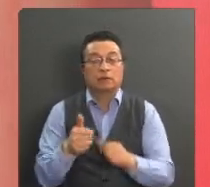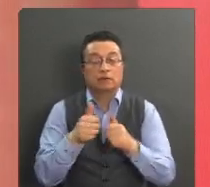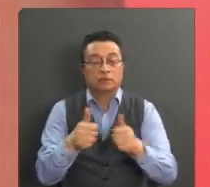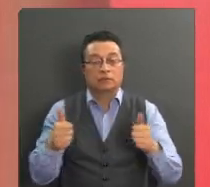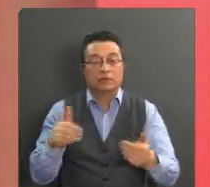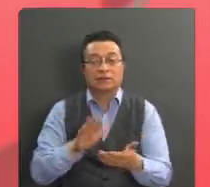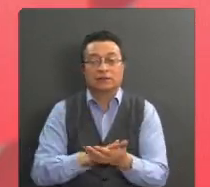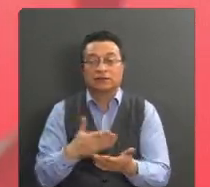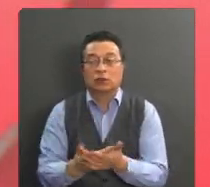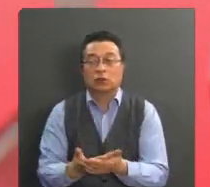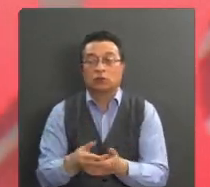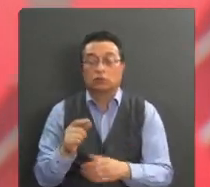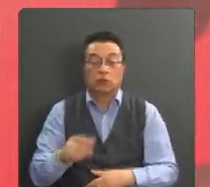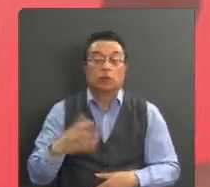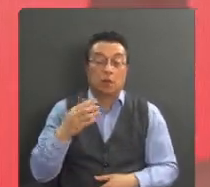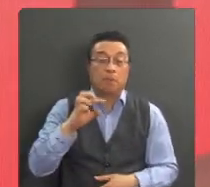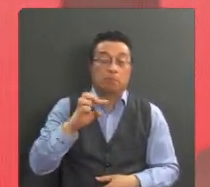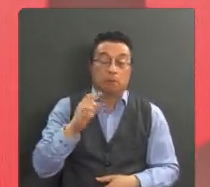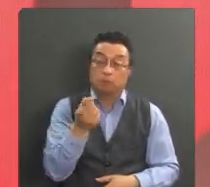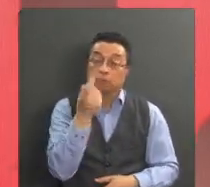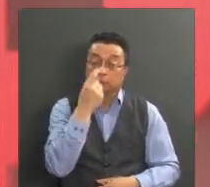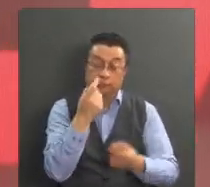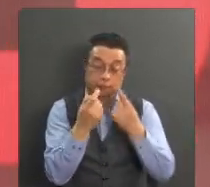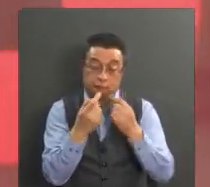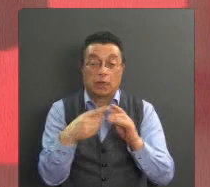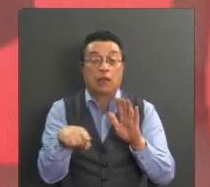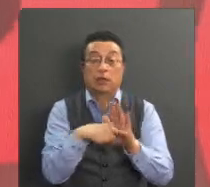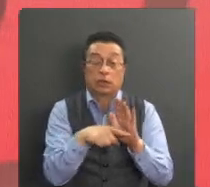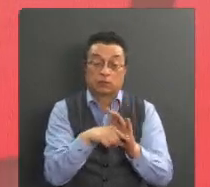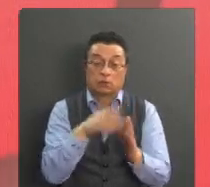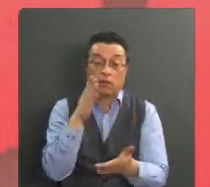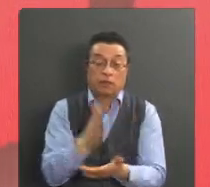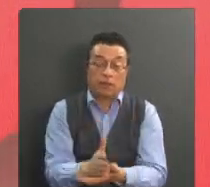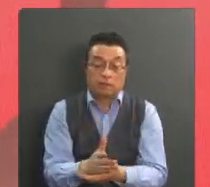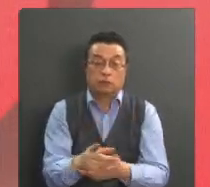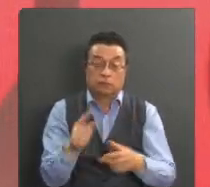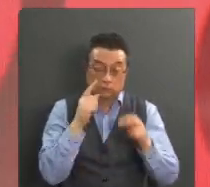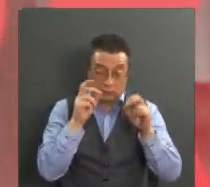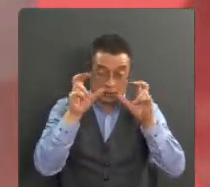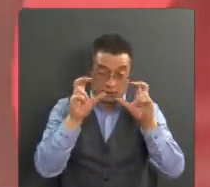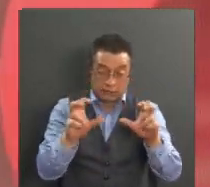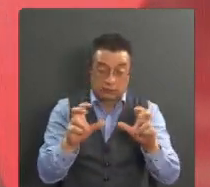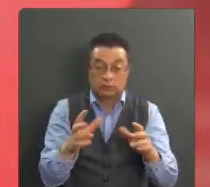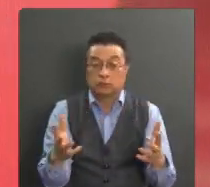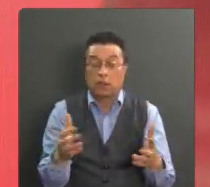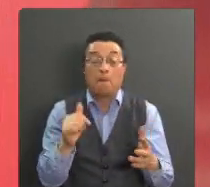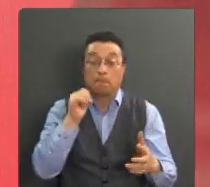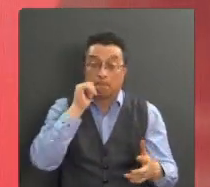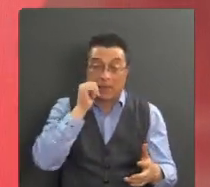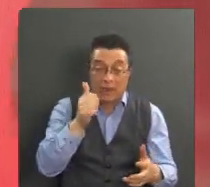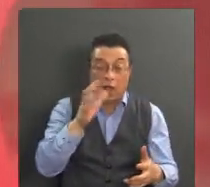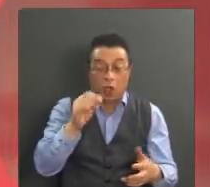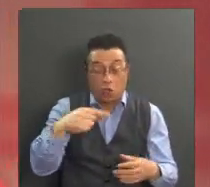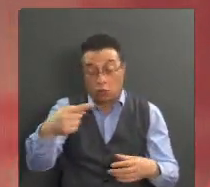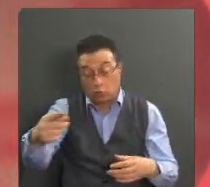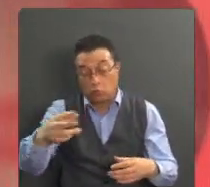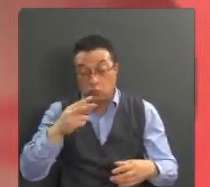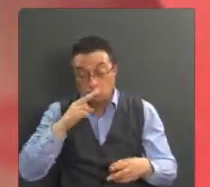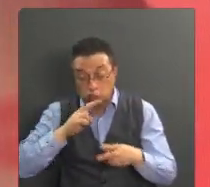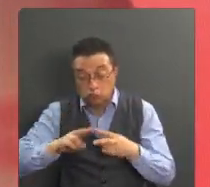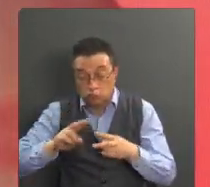ejemplo, un PCR negativo? Entonces, bueno, ahí vamos a tener que estar atentos a lo que se resuelva. Tengo entendido que mañana o dentro de las próximas horas la mesa